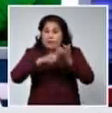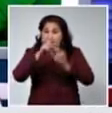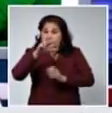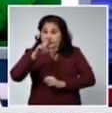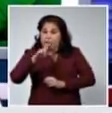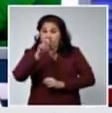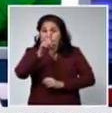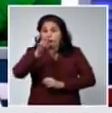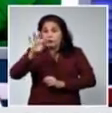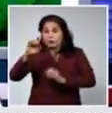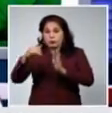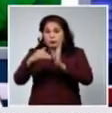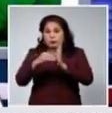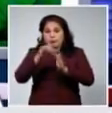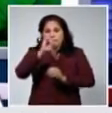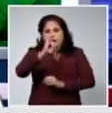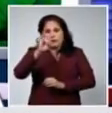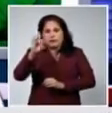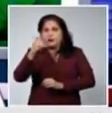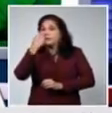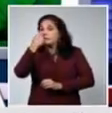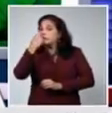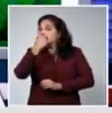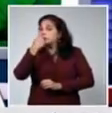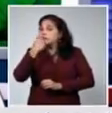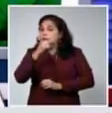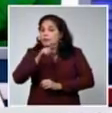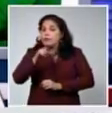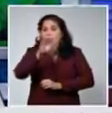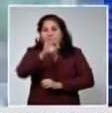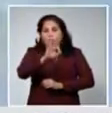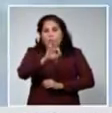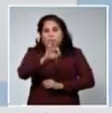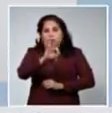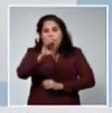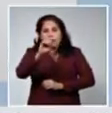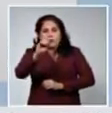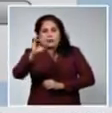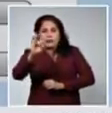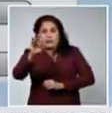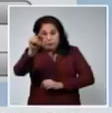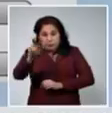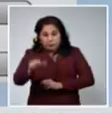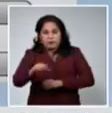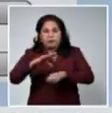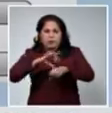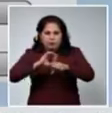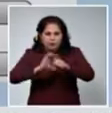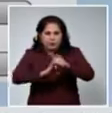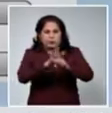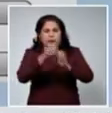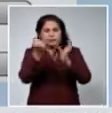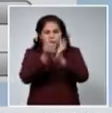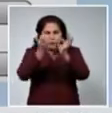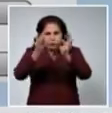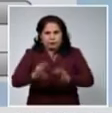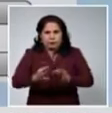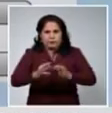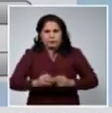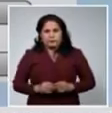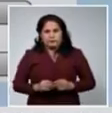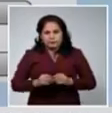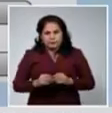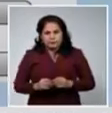hay siete muestras a 807 personas con la publicidad es